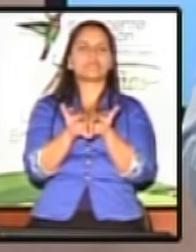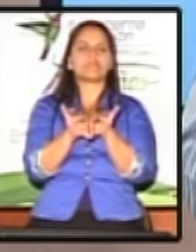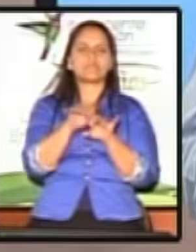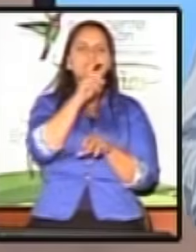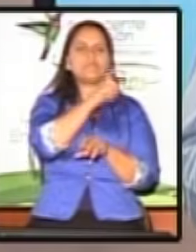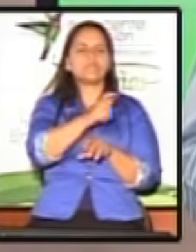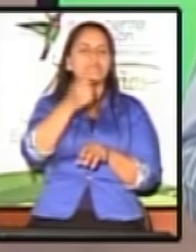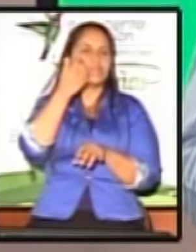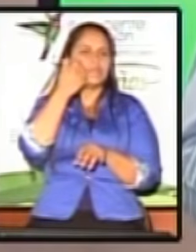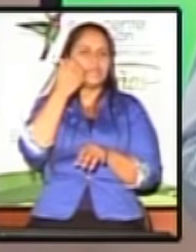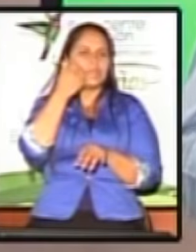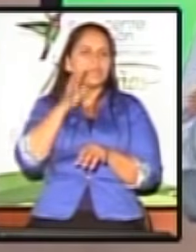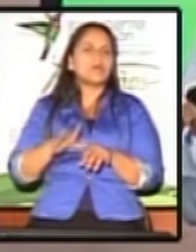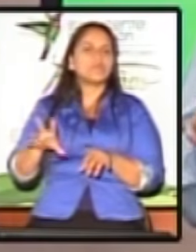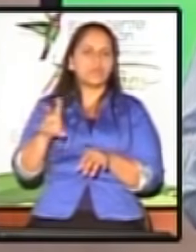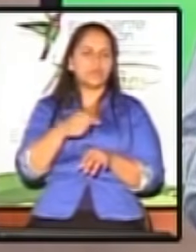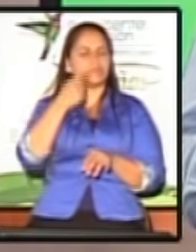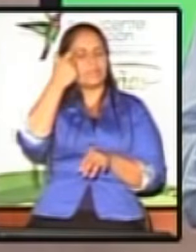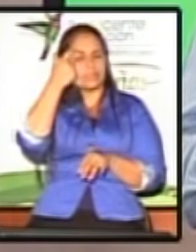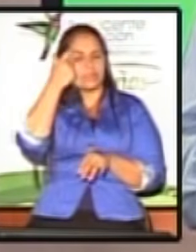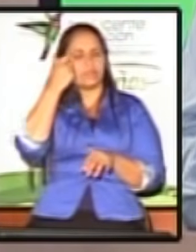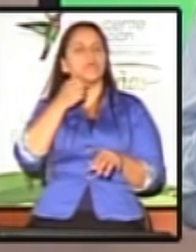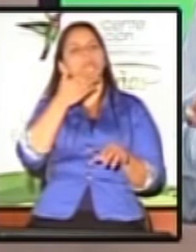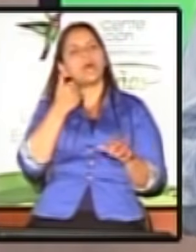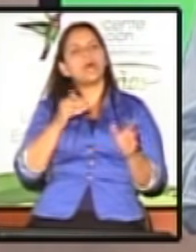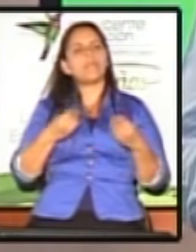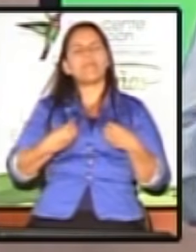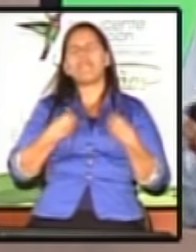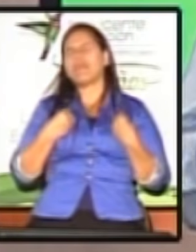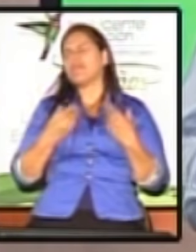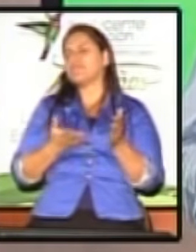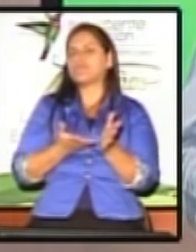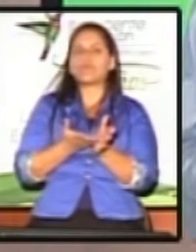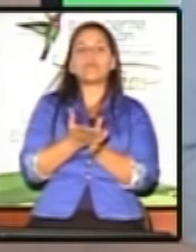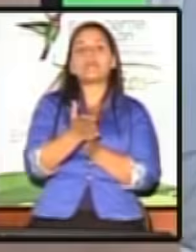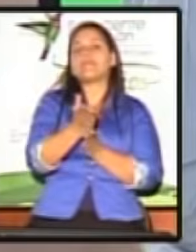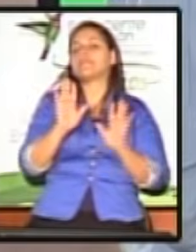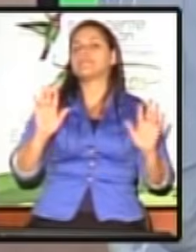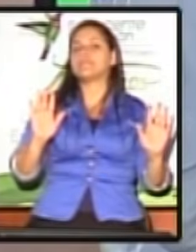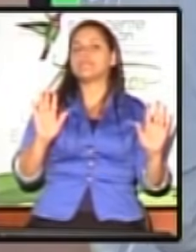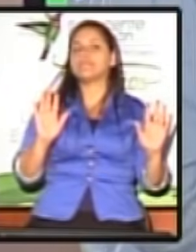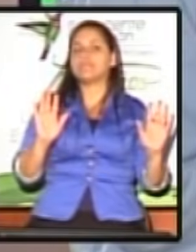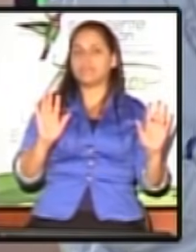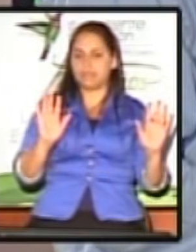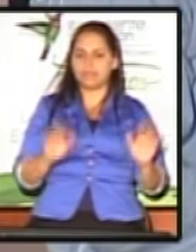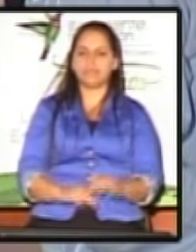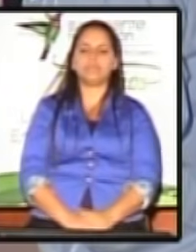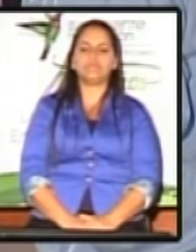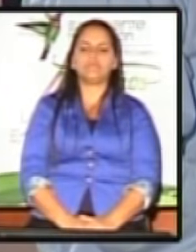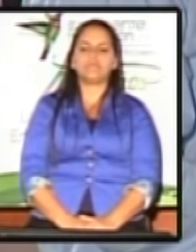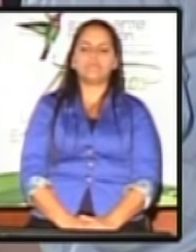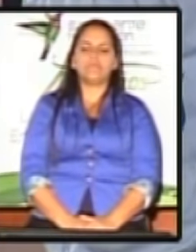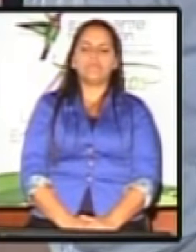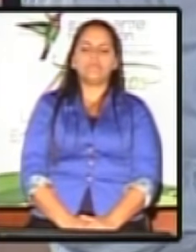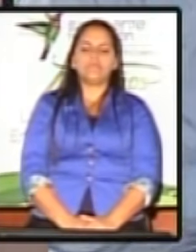una enfermedad terminal, diga, vamos a durar toda la vida, porque la vida es hasta el último segundo. Y a